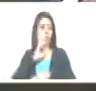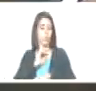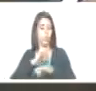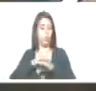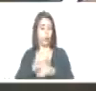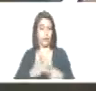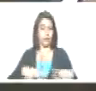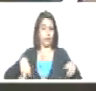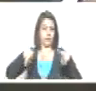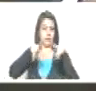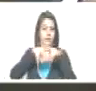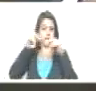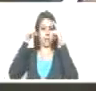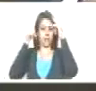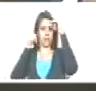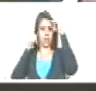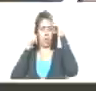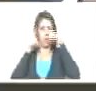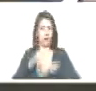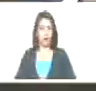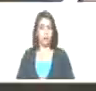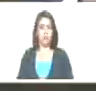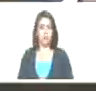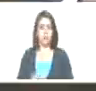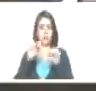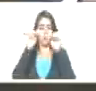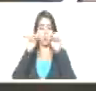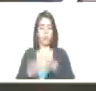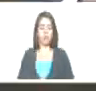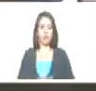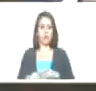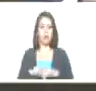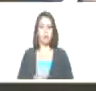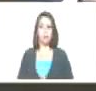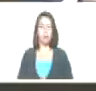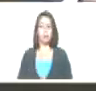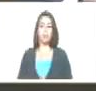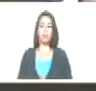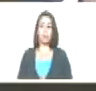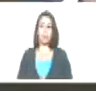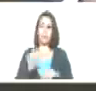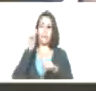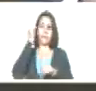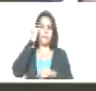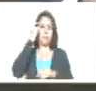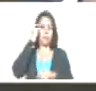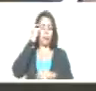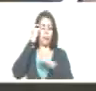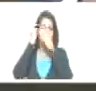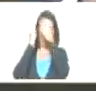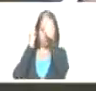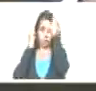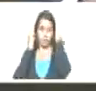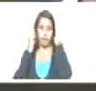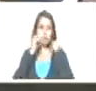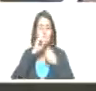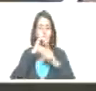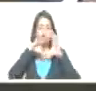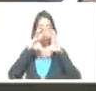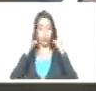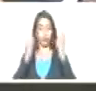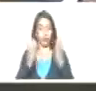del chavismo. Y hoy, siendo el Día Internacional, el Día Mundial de la